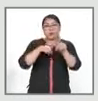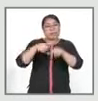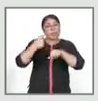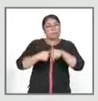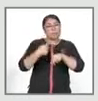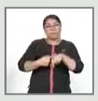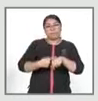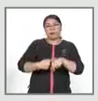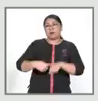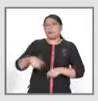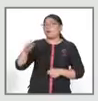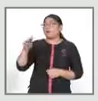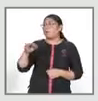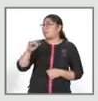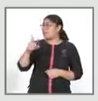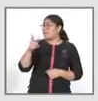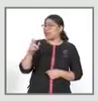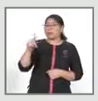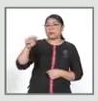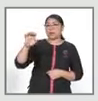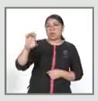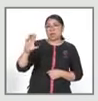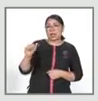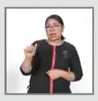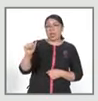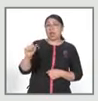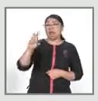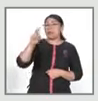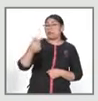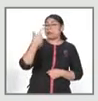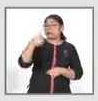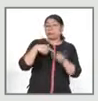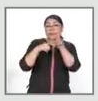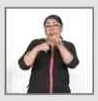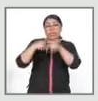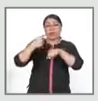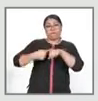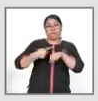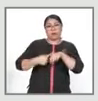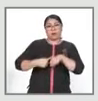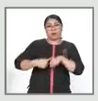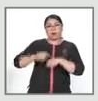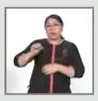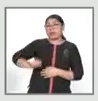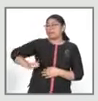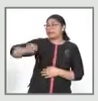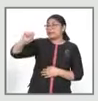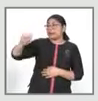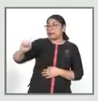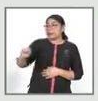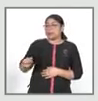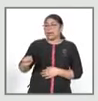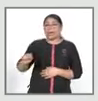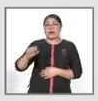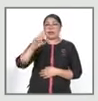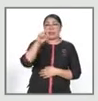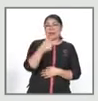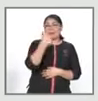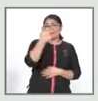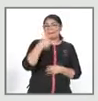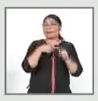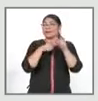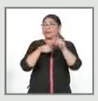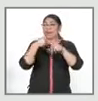activos jurisdicción sanitaria número 5 37 casos activos y jurisdicción sanitaria número 6 37